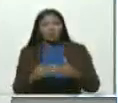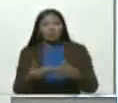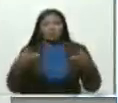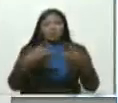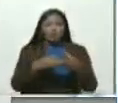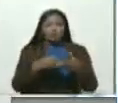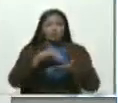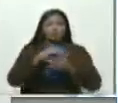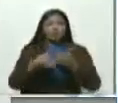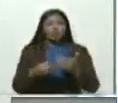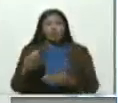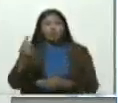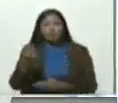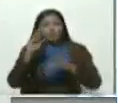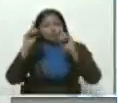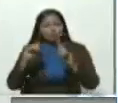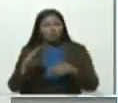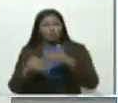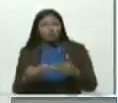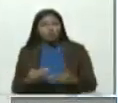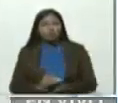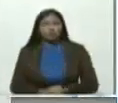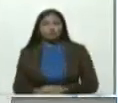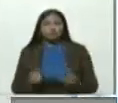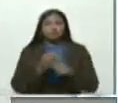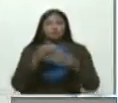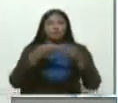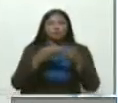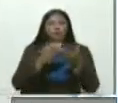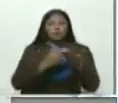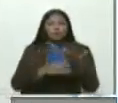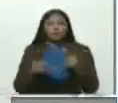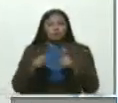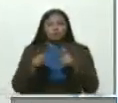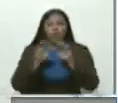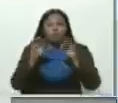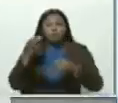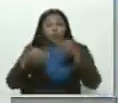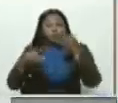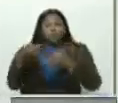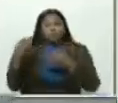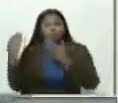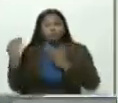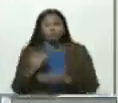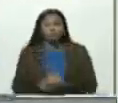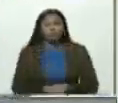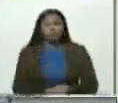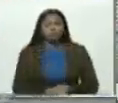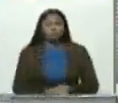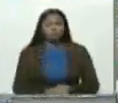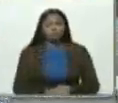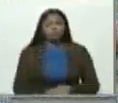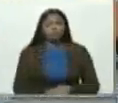de instalación y las primeras decisiones que ha tomado este Comité Preliminar de Postulaciones Judiciales.